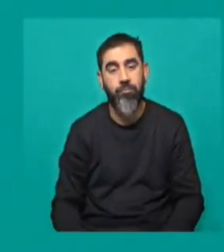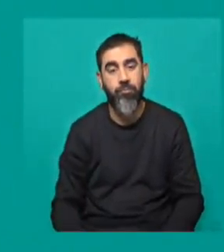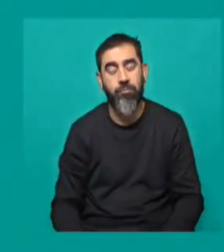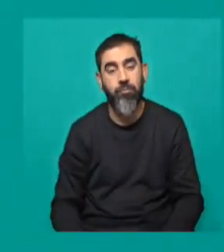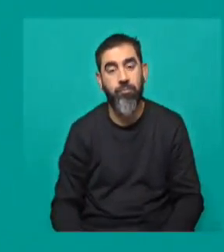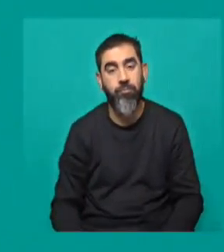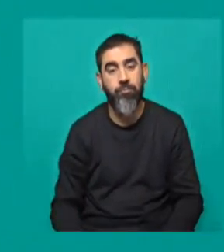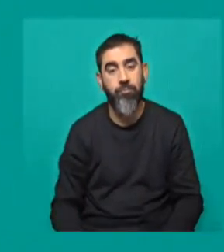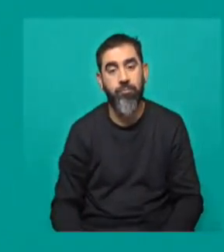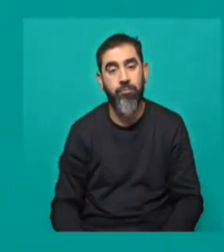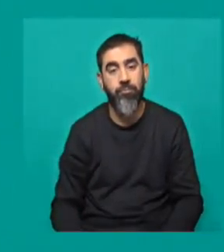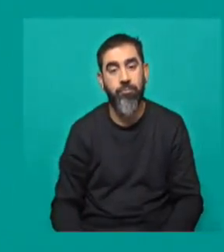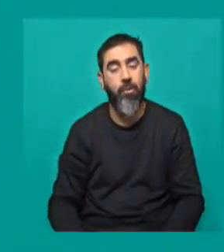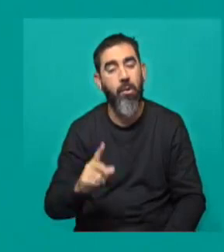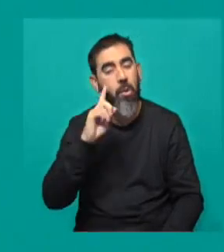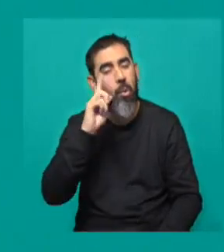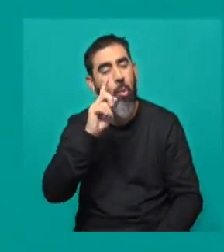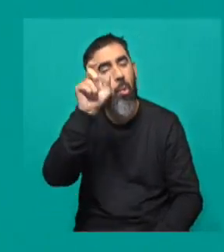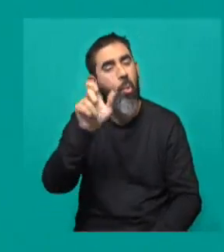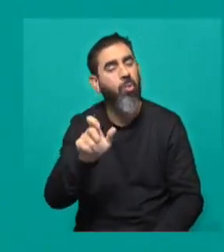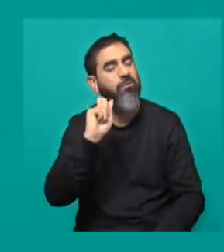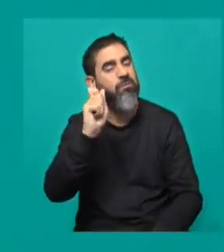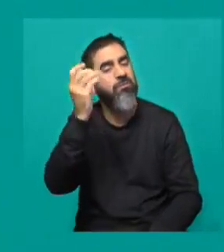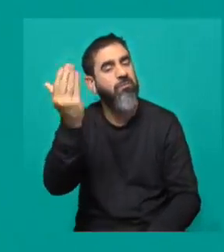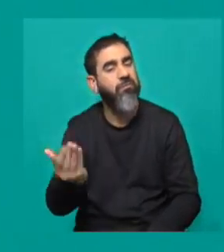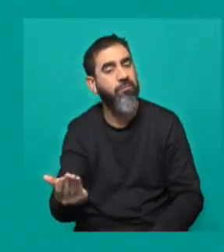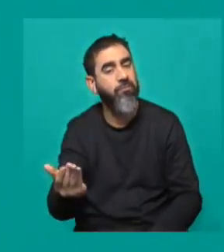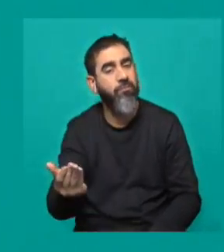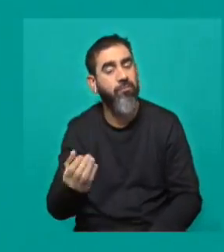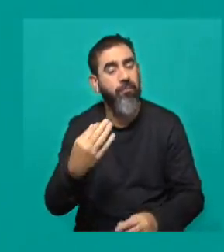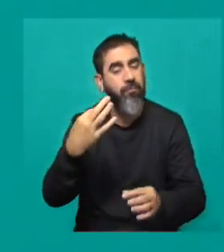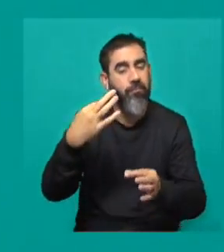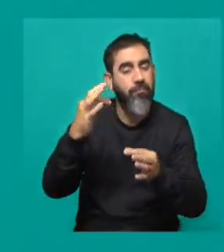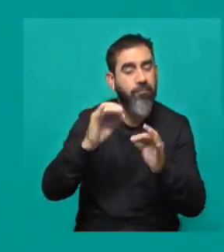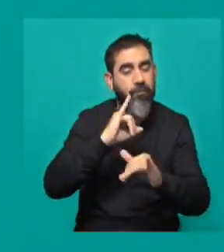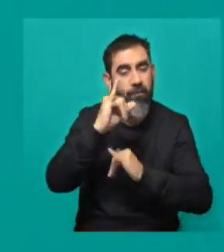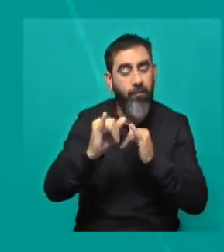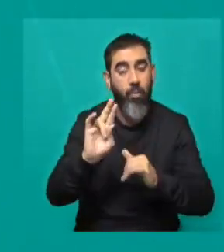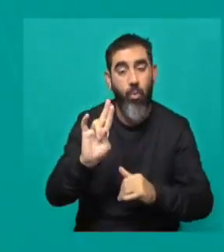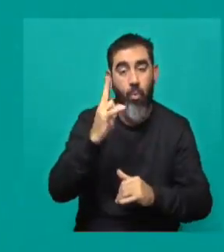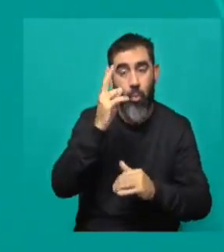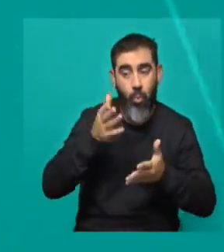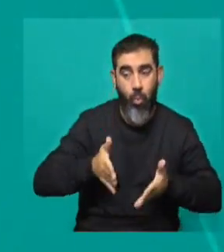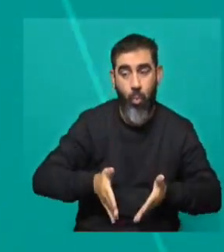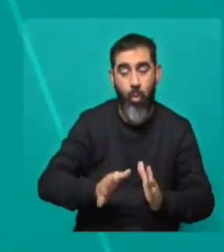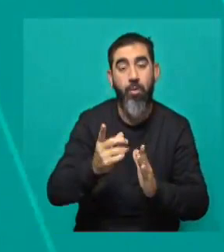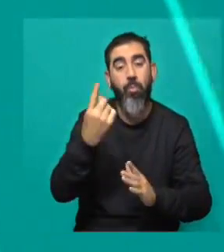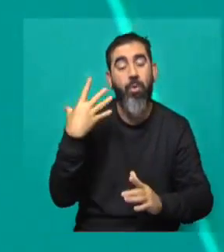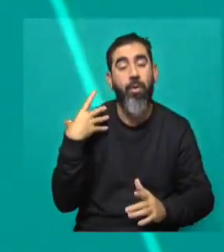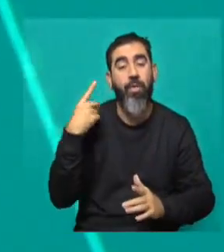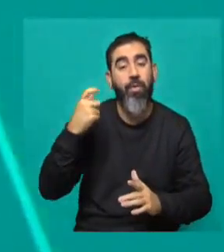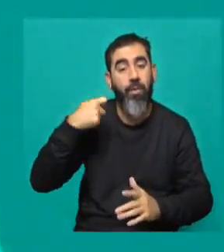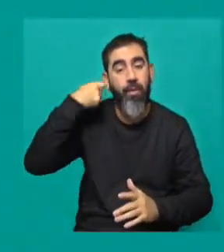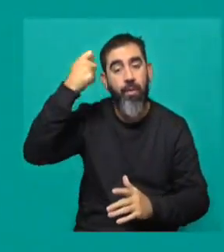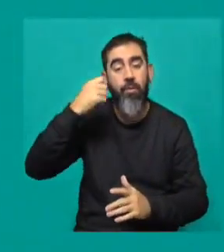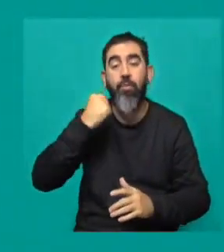y bueno Para quienes no ubican a caetano damos algunos datos de él claro es uruguayo pero es uno de los directores de cine